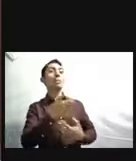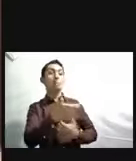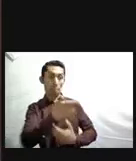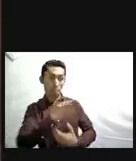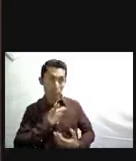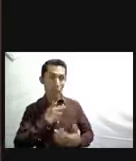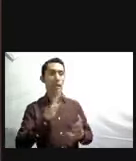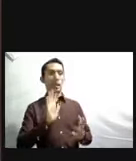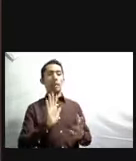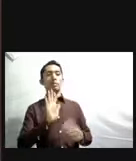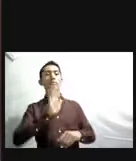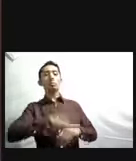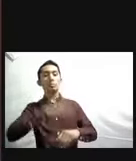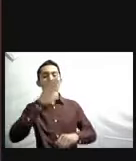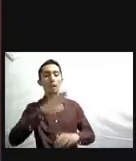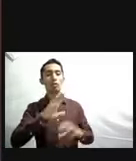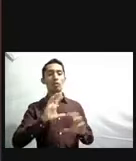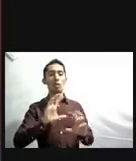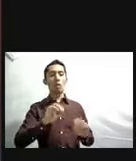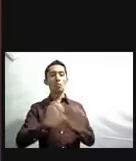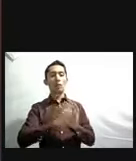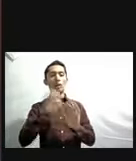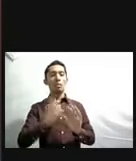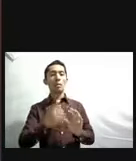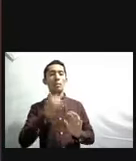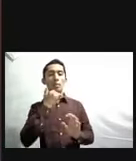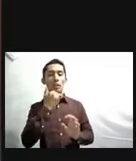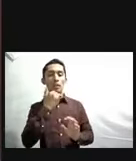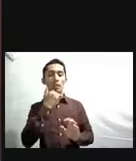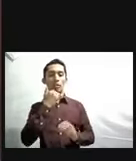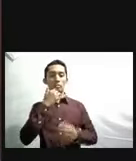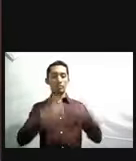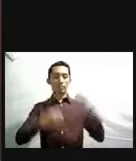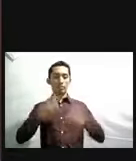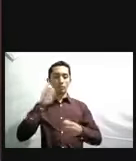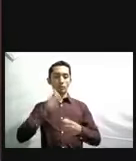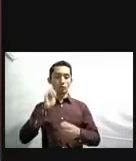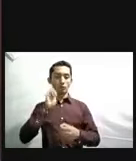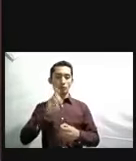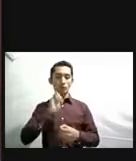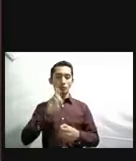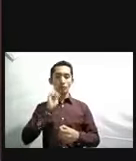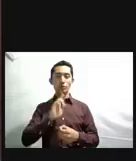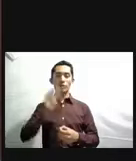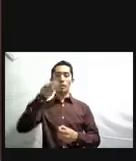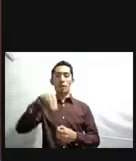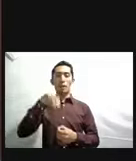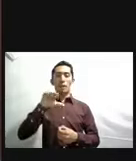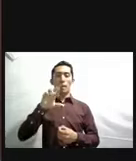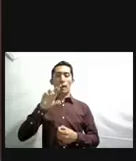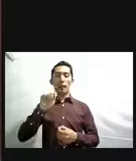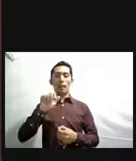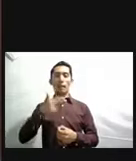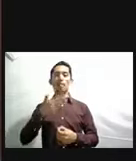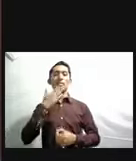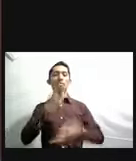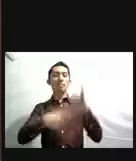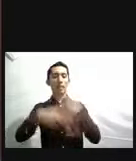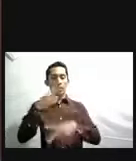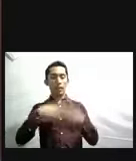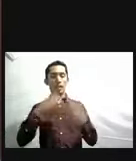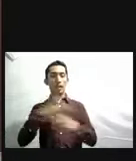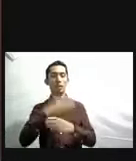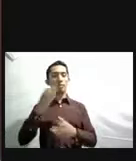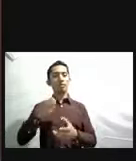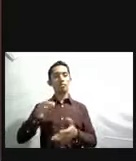la magistrada, perdón, me distraje. Muy buenas noches, bienvenida magistrada a Charlas de Café. Buenas noches, muchas, muchas gracias por estar